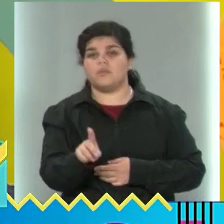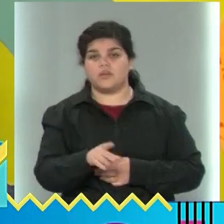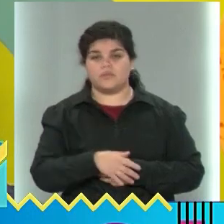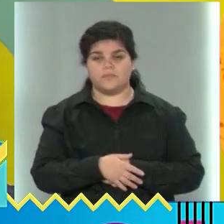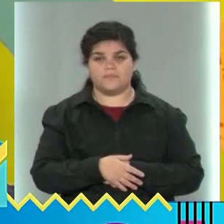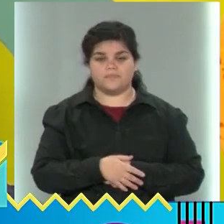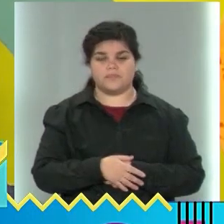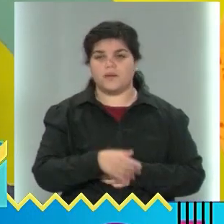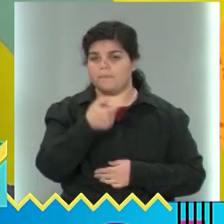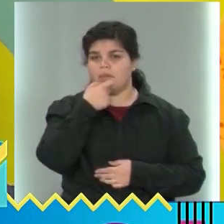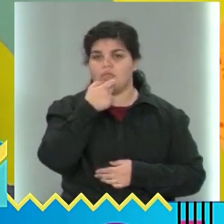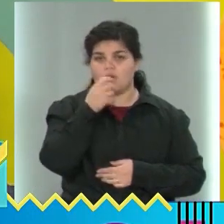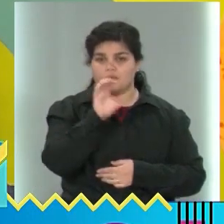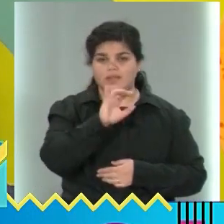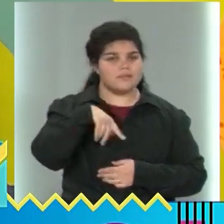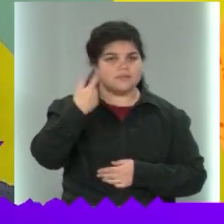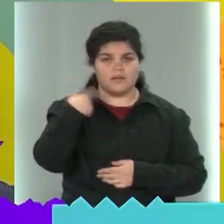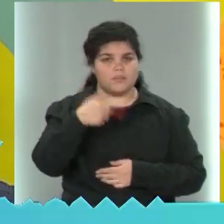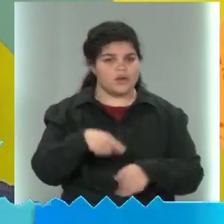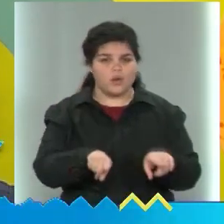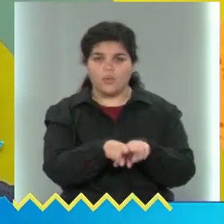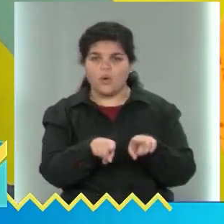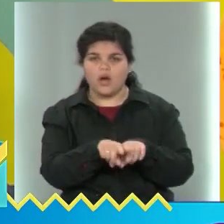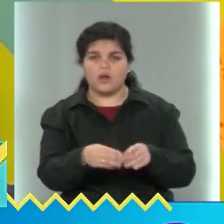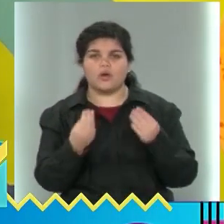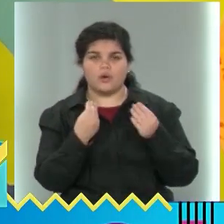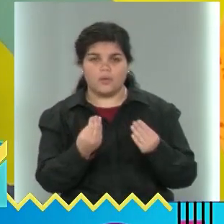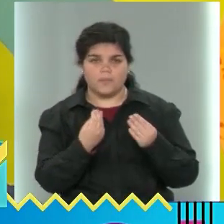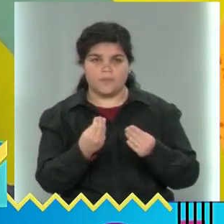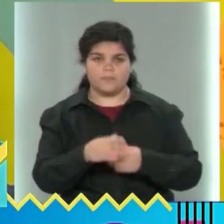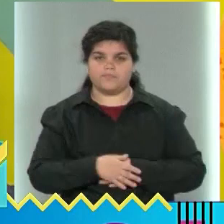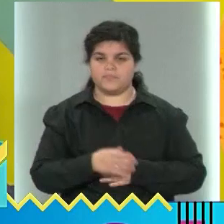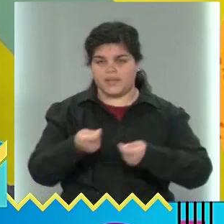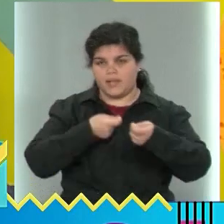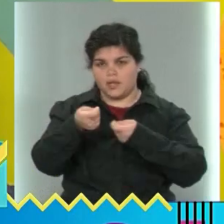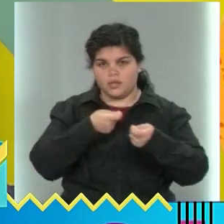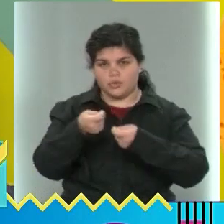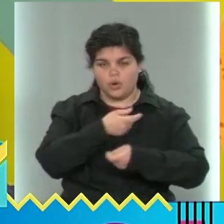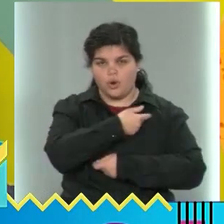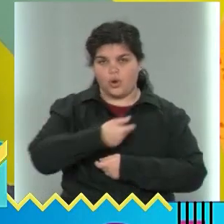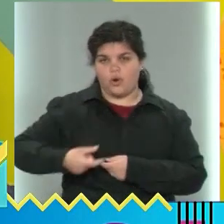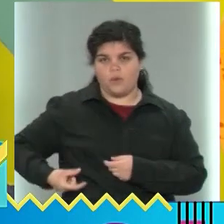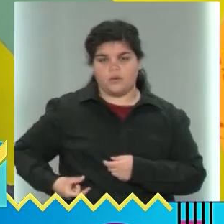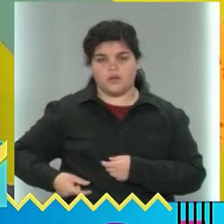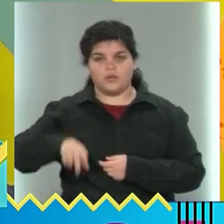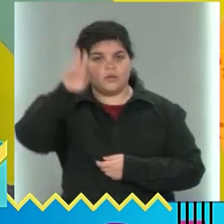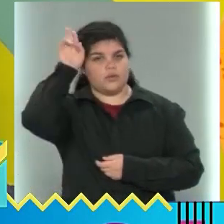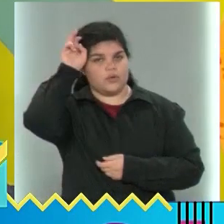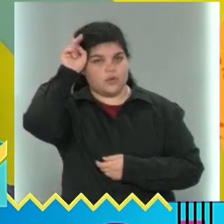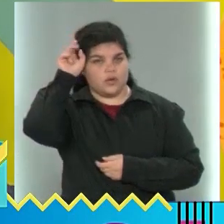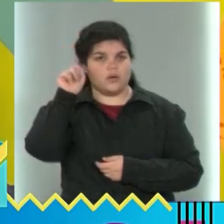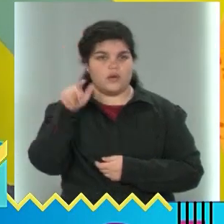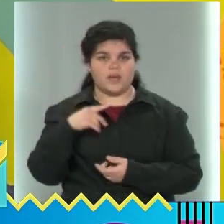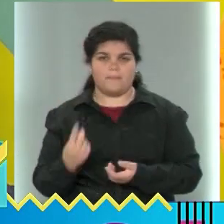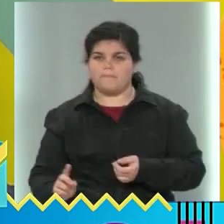la provincia de Mendoza se ha caracterizado siempre por ser, a partir de la gestión del gobernador Cornejo, ser la